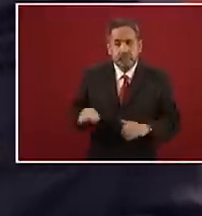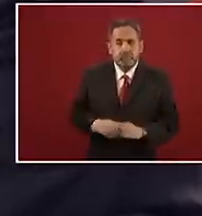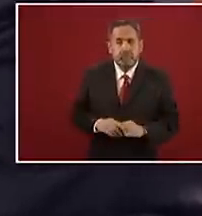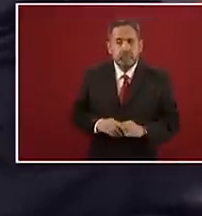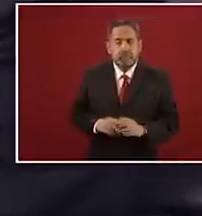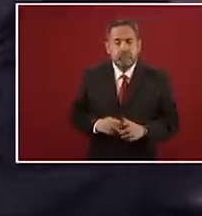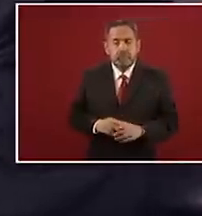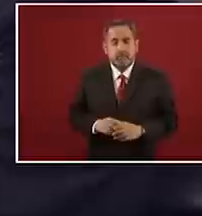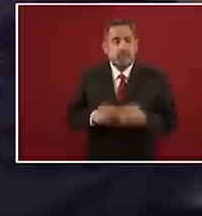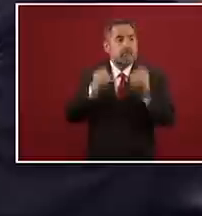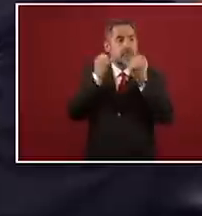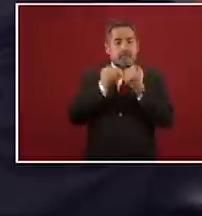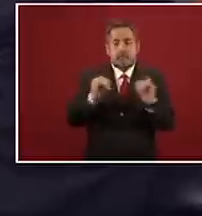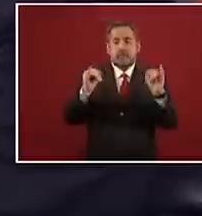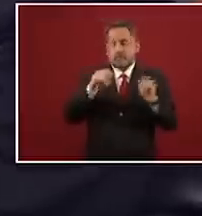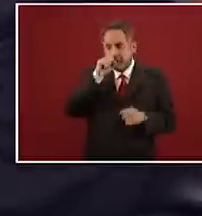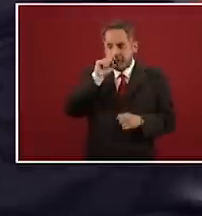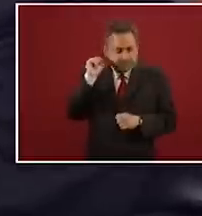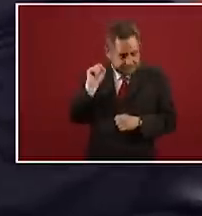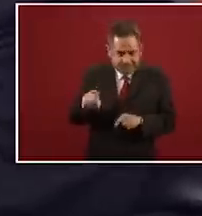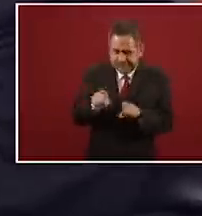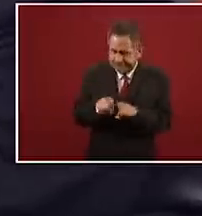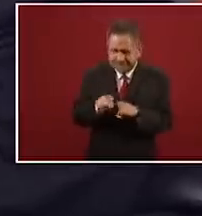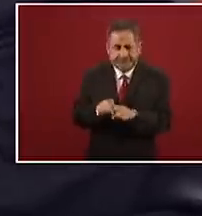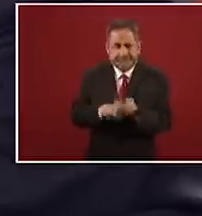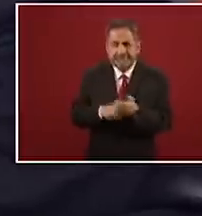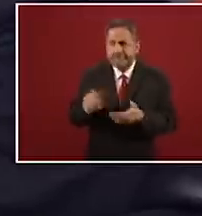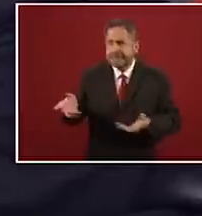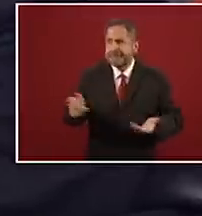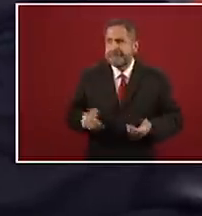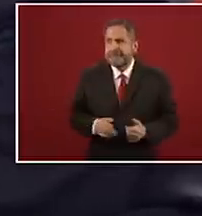Y cuando lo inauguraron, lo mismo,